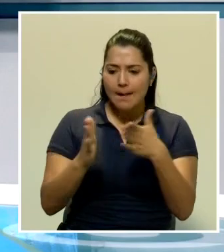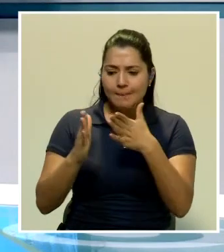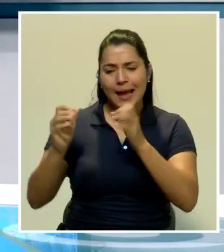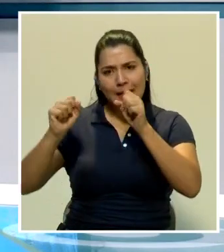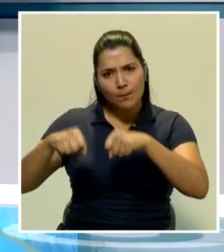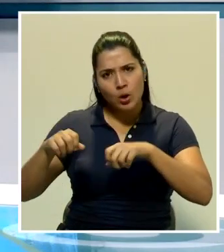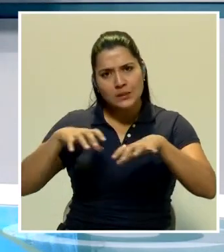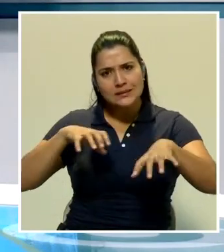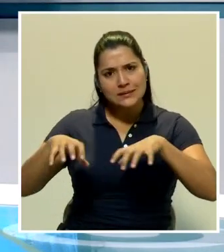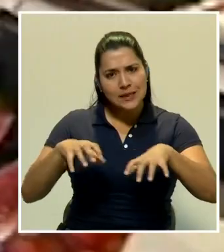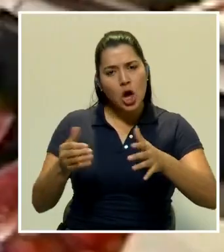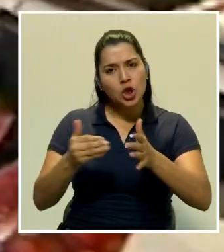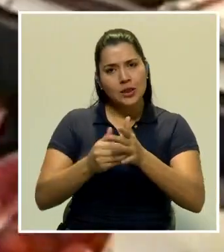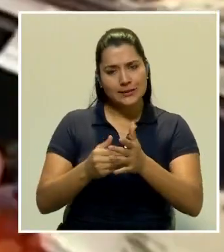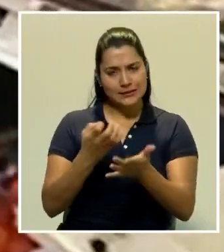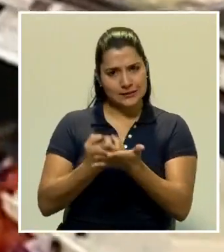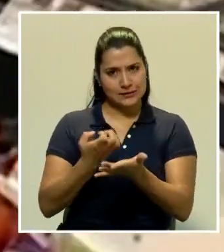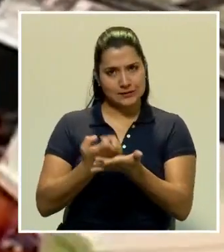economía.